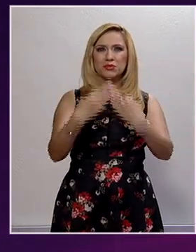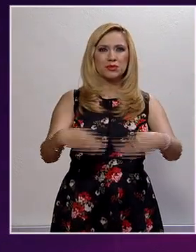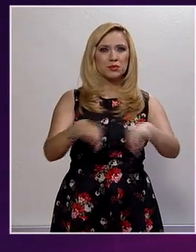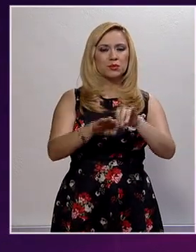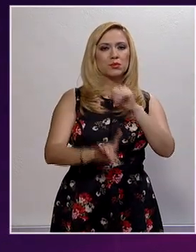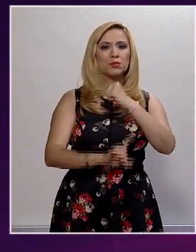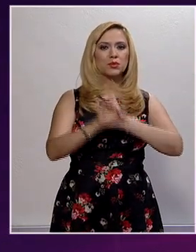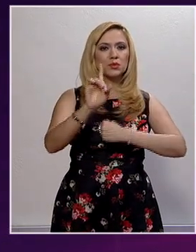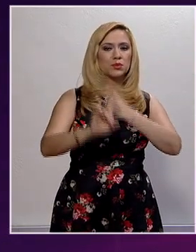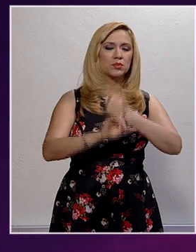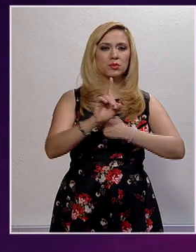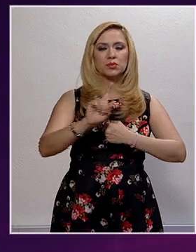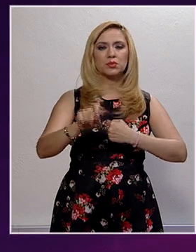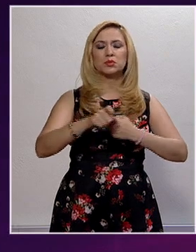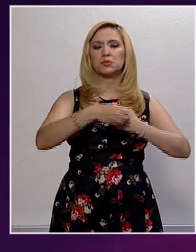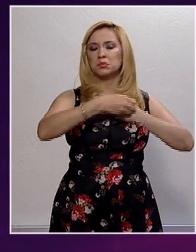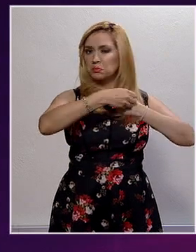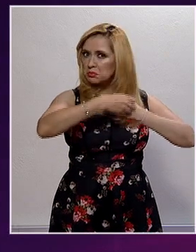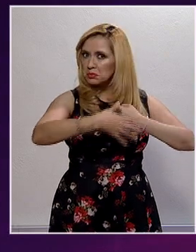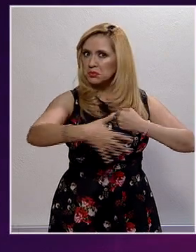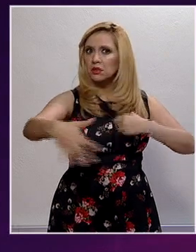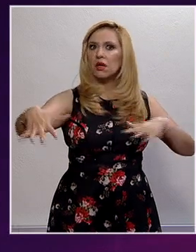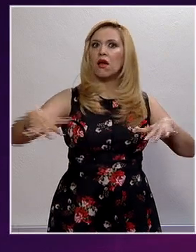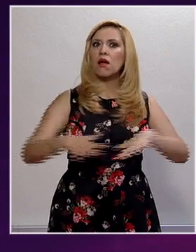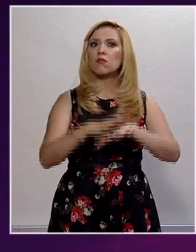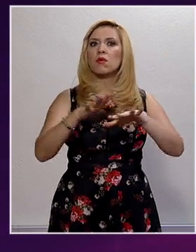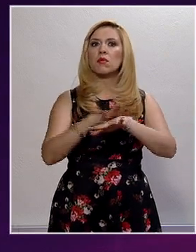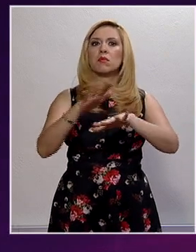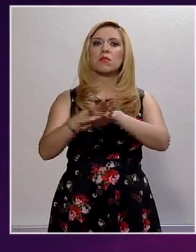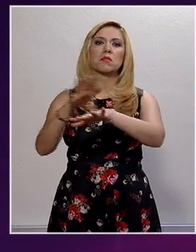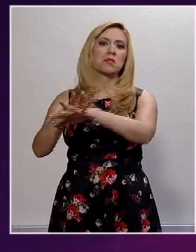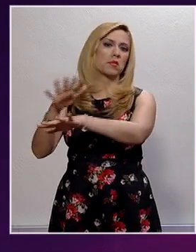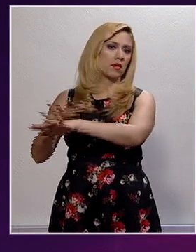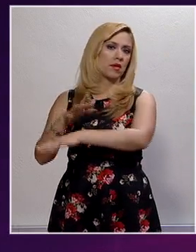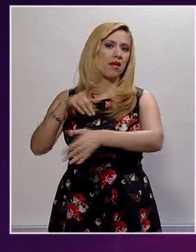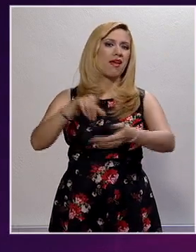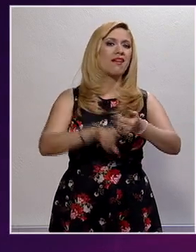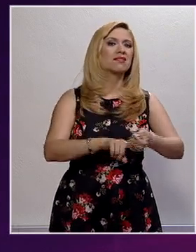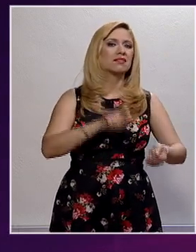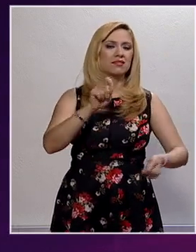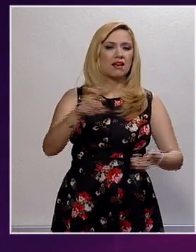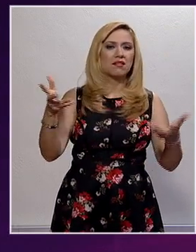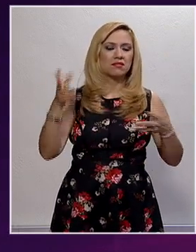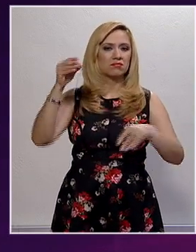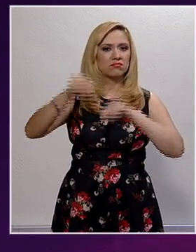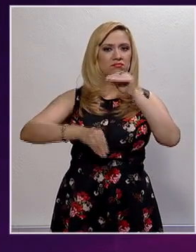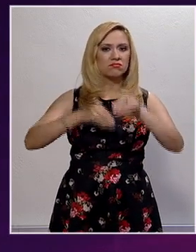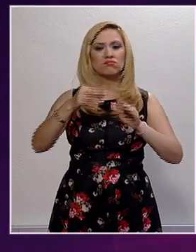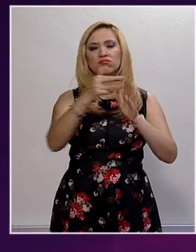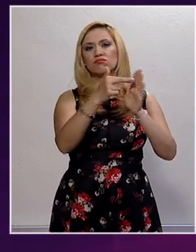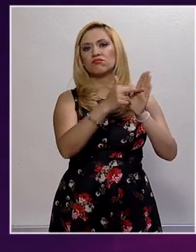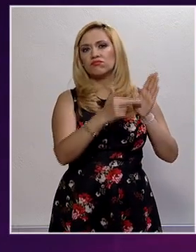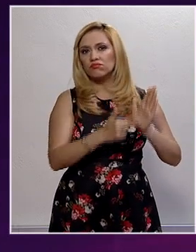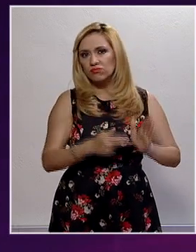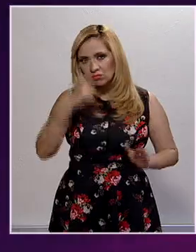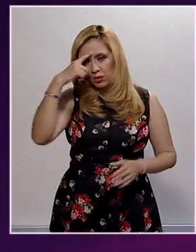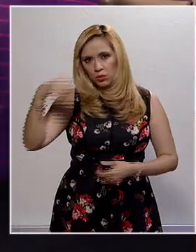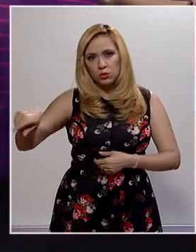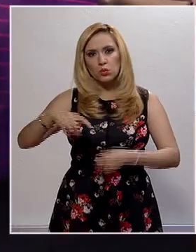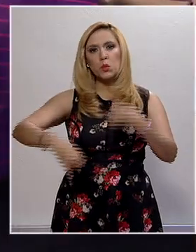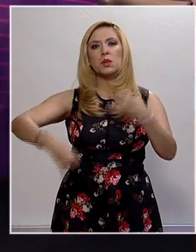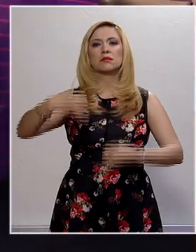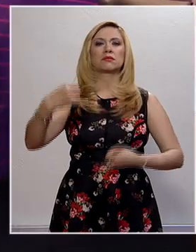Que ha desencadenado muchas transformaciones en términos de creación de protocolos, en